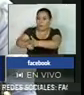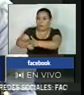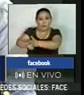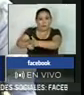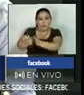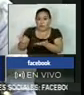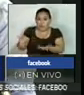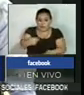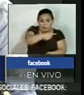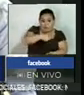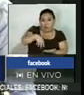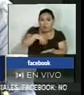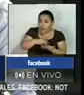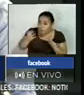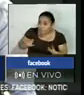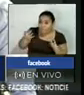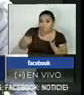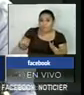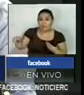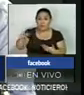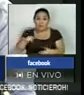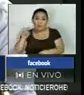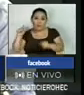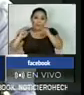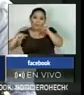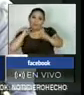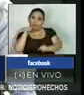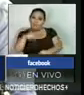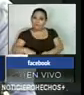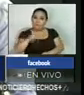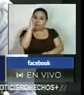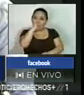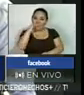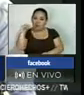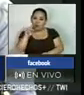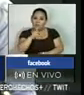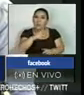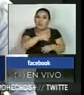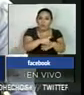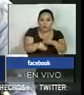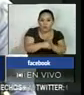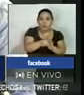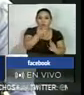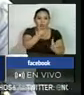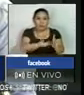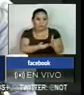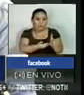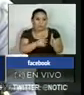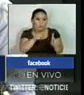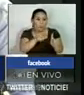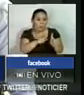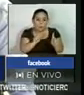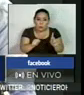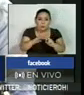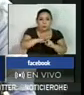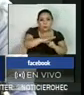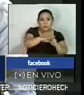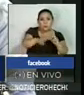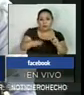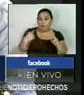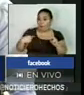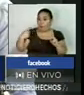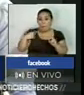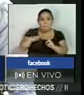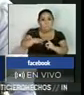mucho de lo que la población esperaba de los padres de la patria. Hay un diputado que hoy, pues, no fue desaforado, el día de ayer no fue